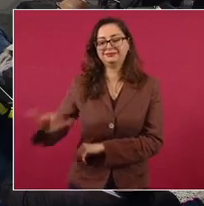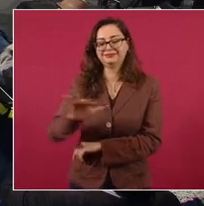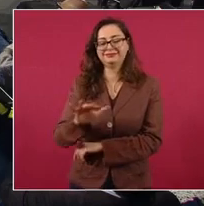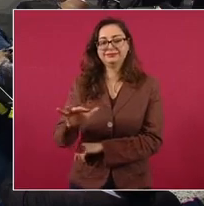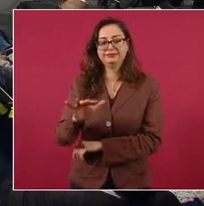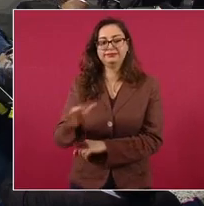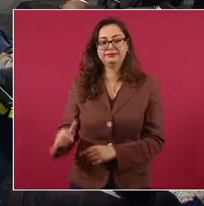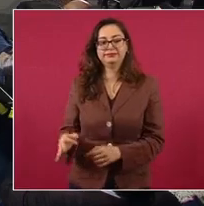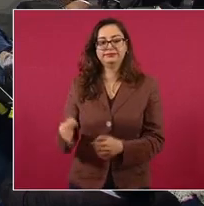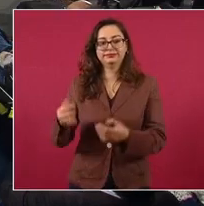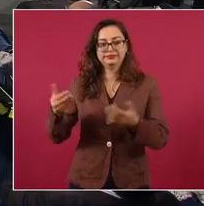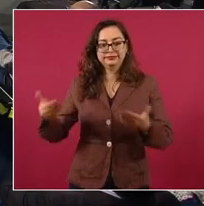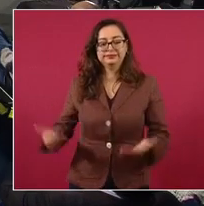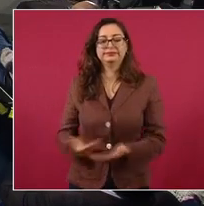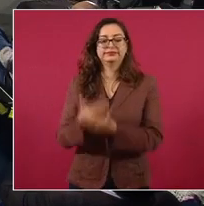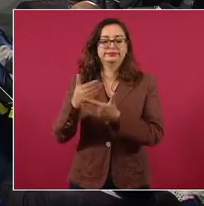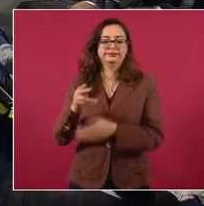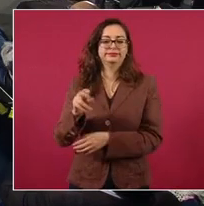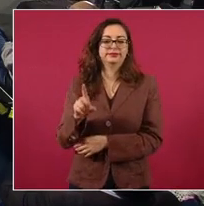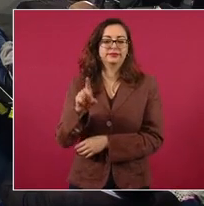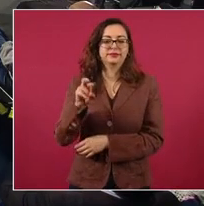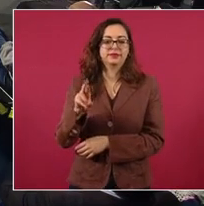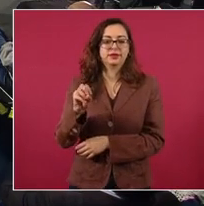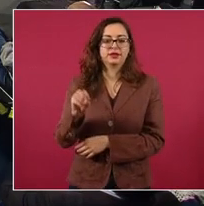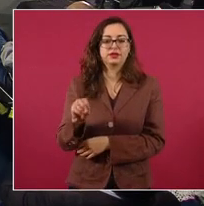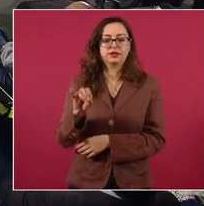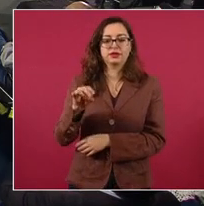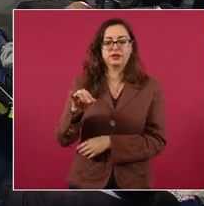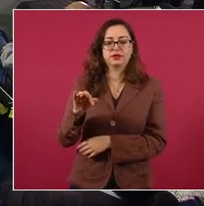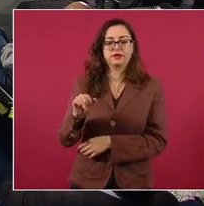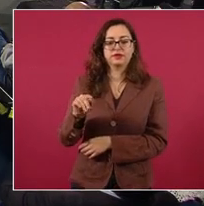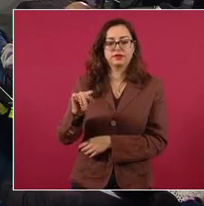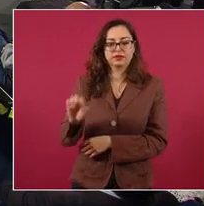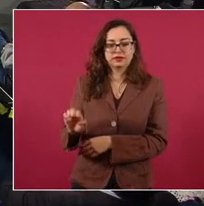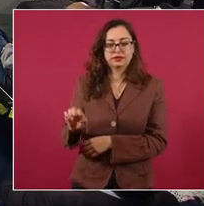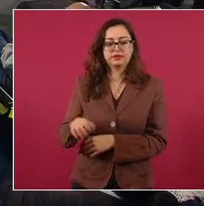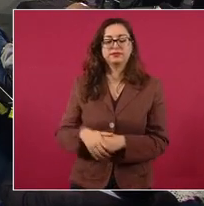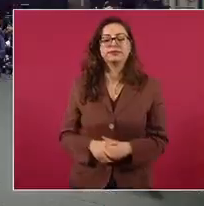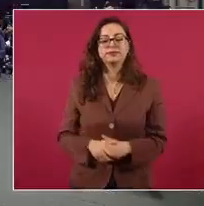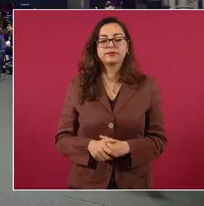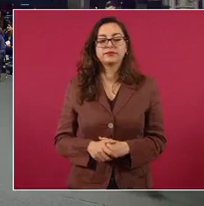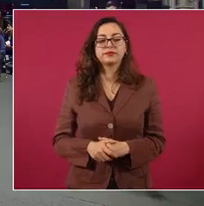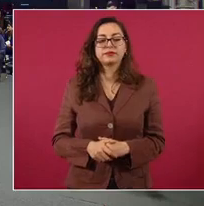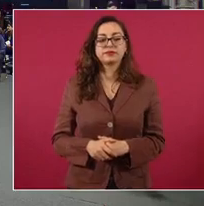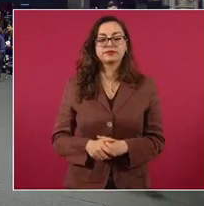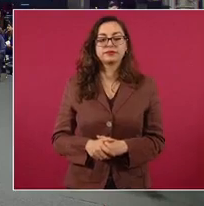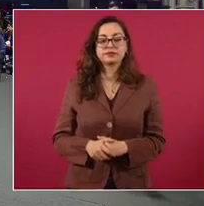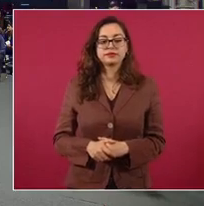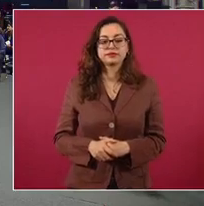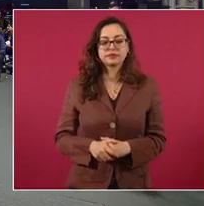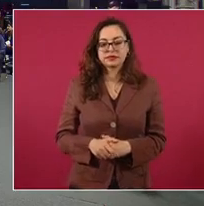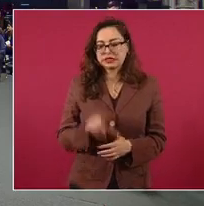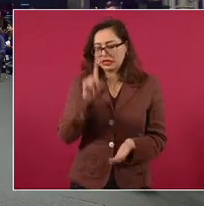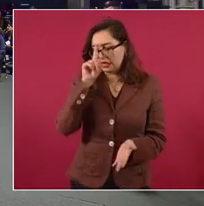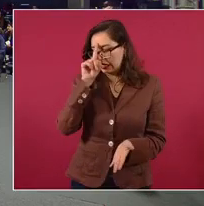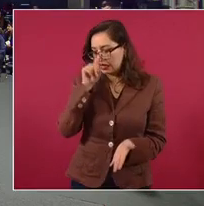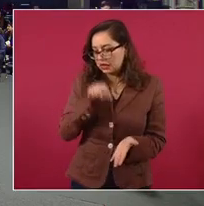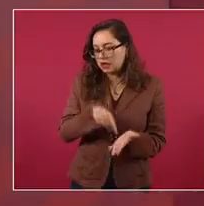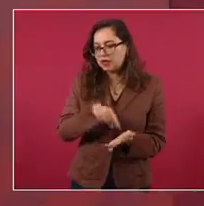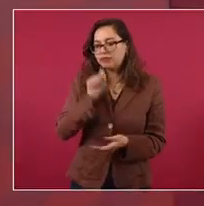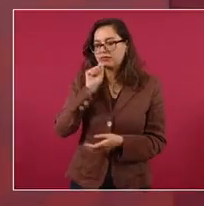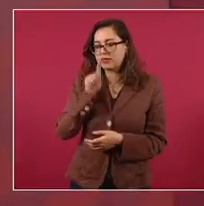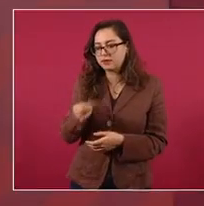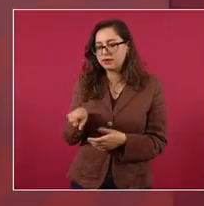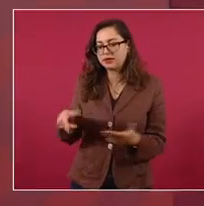¿no? Ahí nació Pedro Infante. Ya para acabar, señor presidente. Y también creo que ahí nació